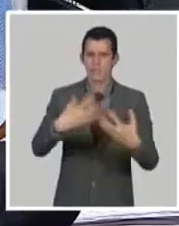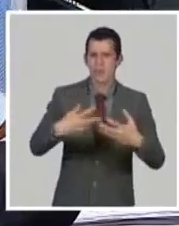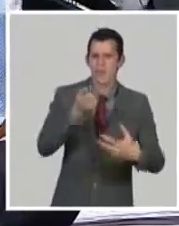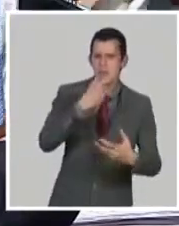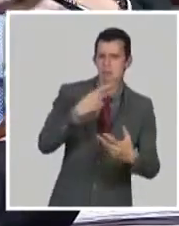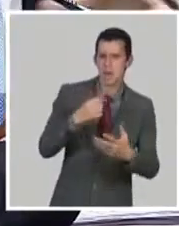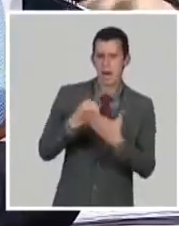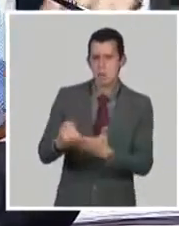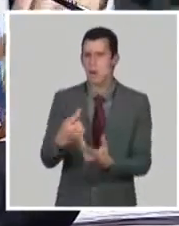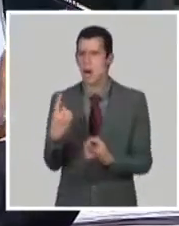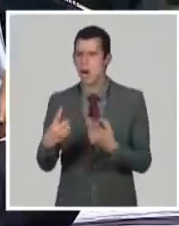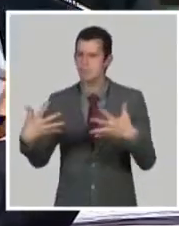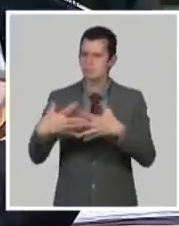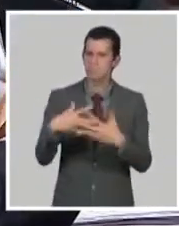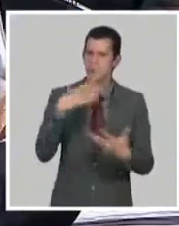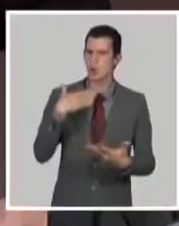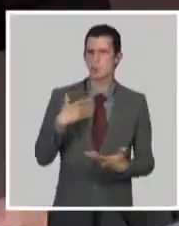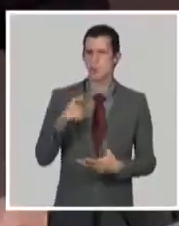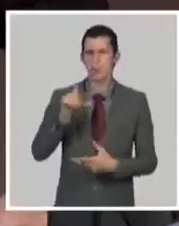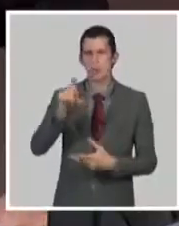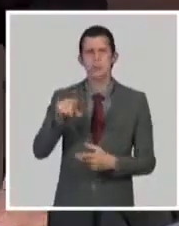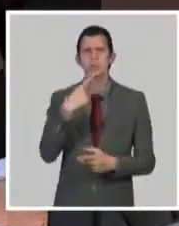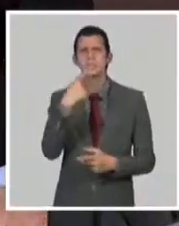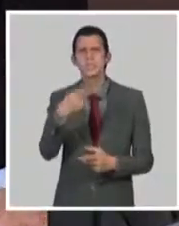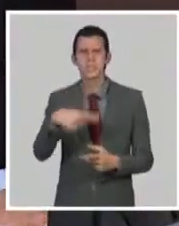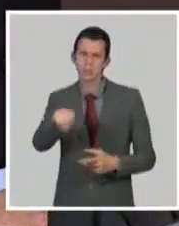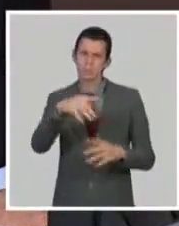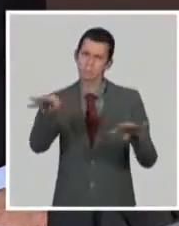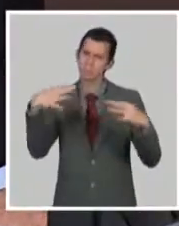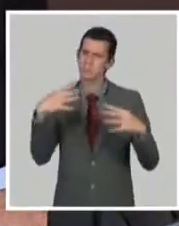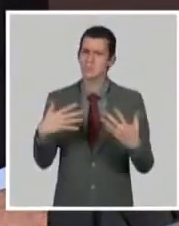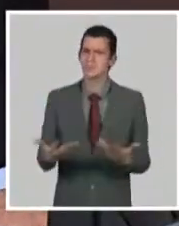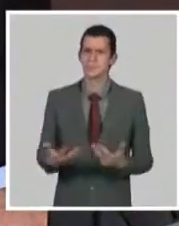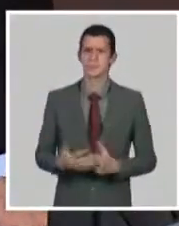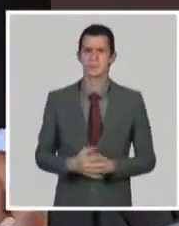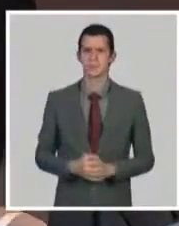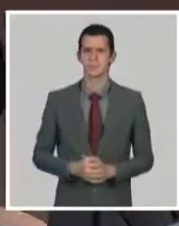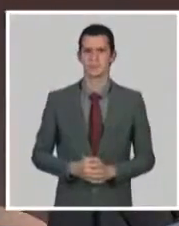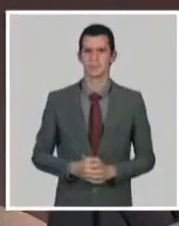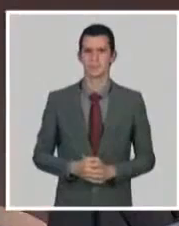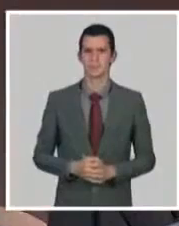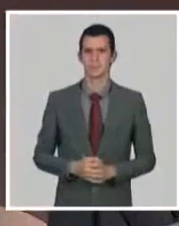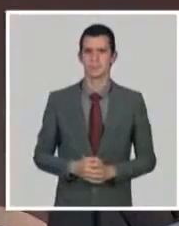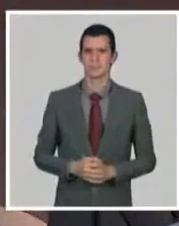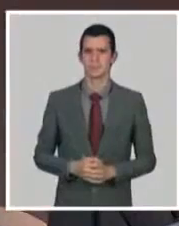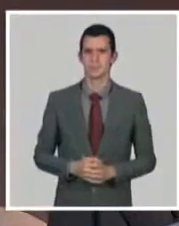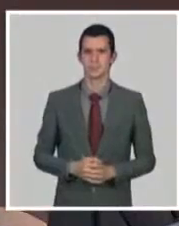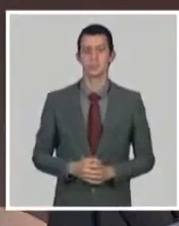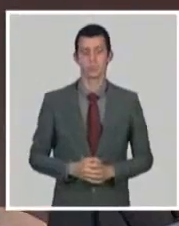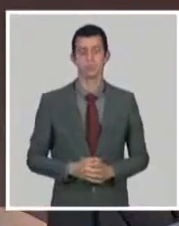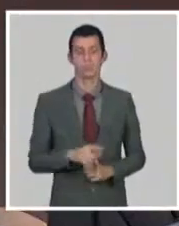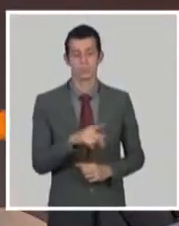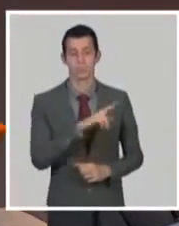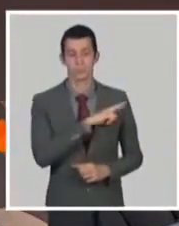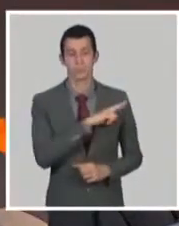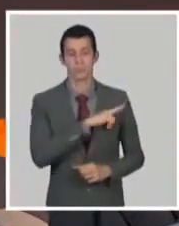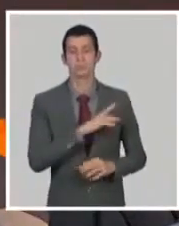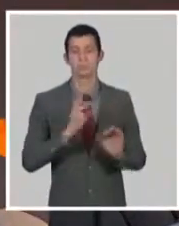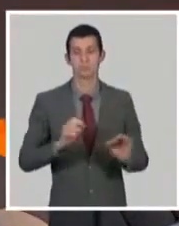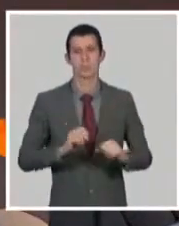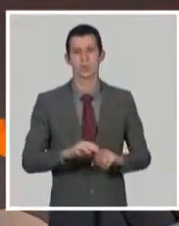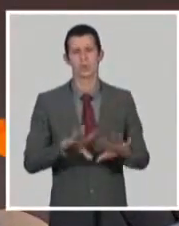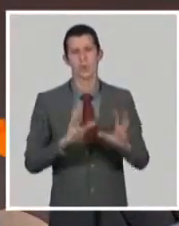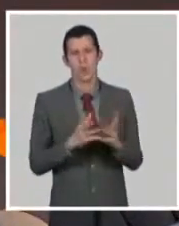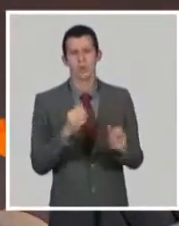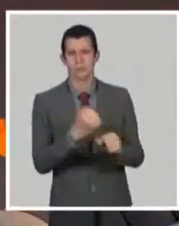de la COVID-19? ¿Cuáles son sus consideraciones finales? Sí, Randy, este trabajo relacionado con las